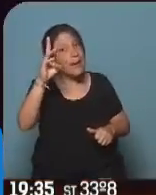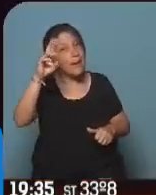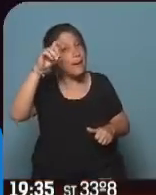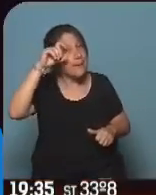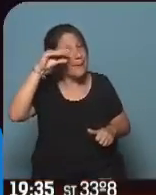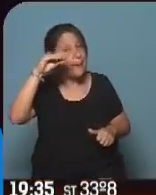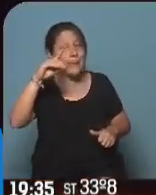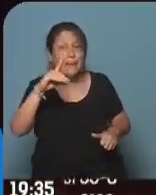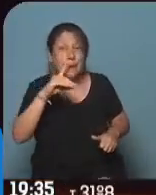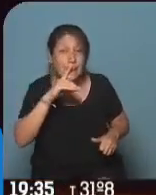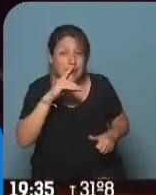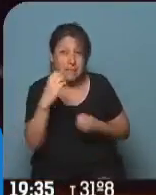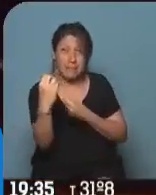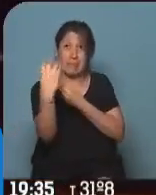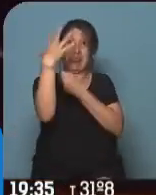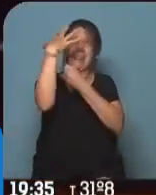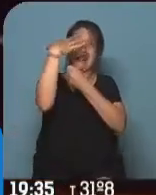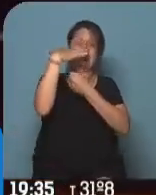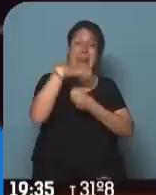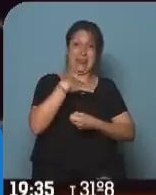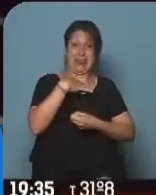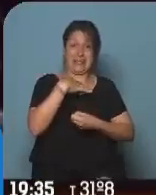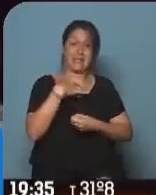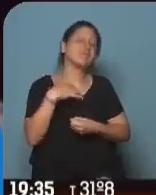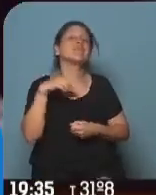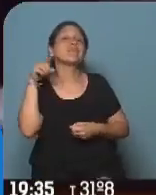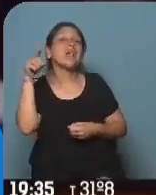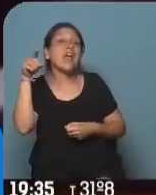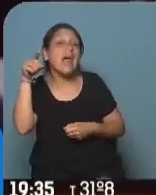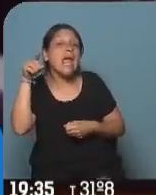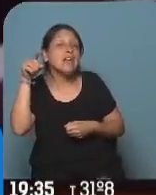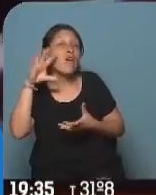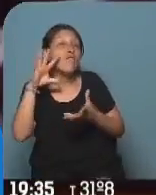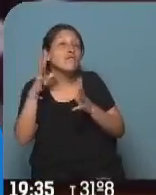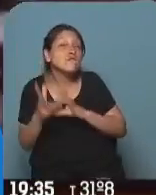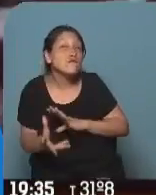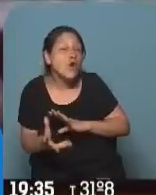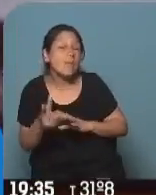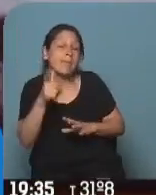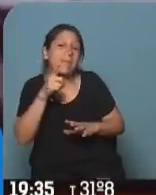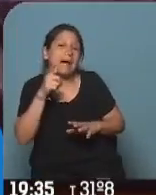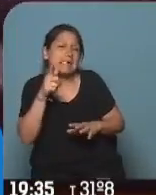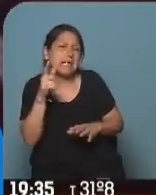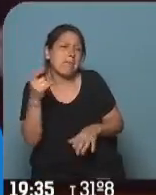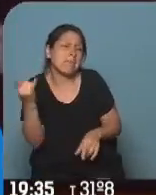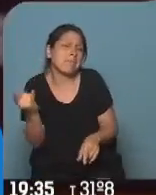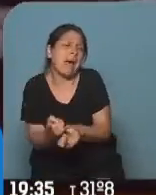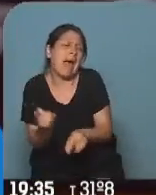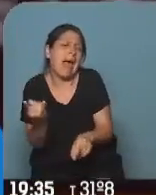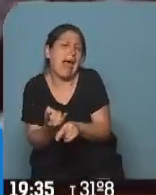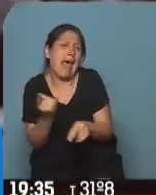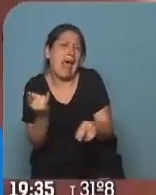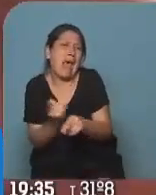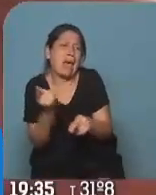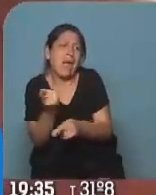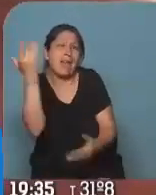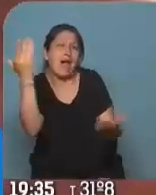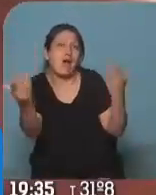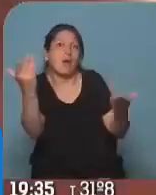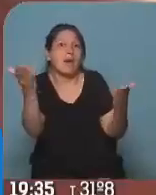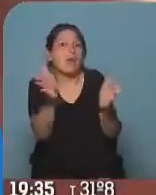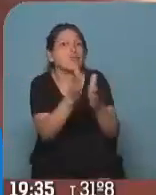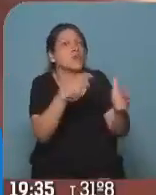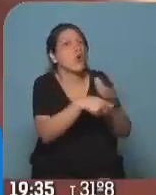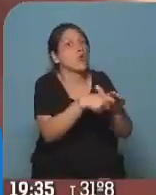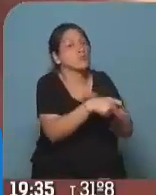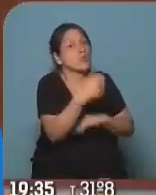varios gobiernos en Latinoamérica, es una guardería o un juego de niños al lado de lo que pasó con la corrupción en la